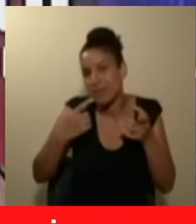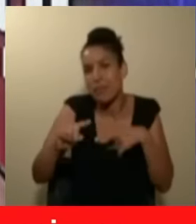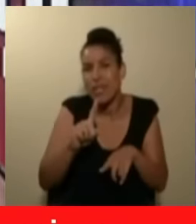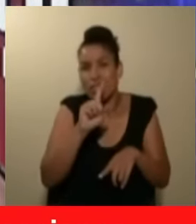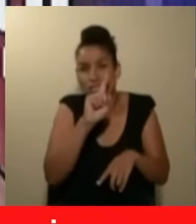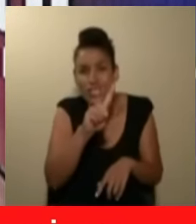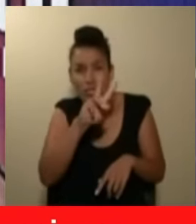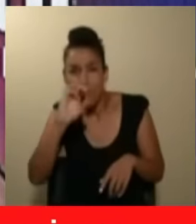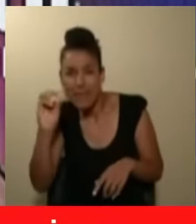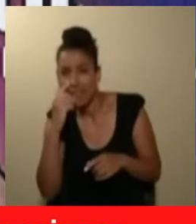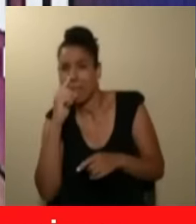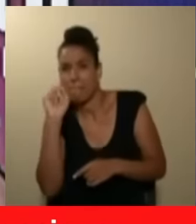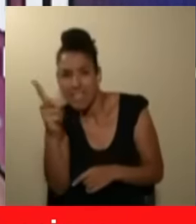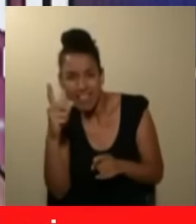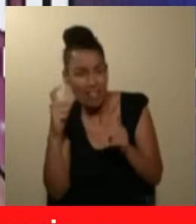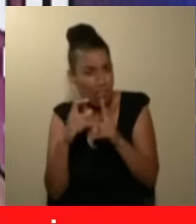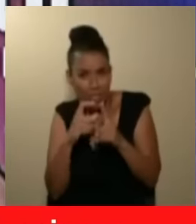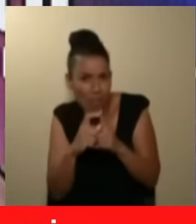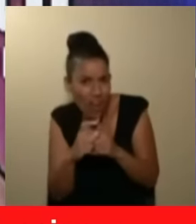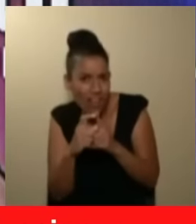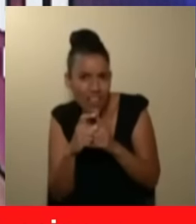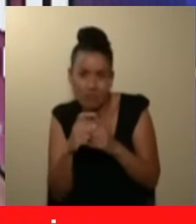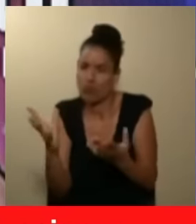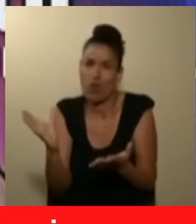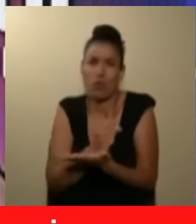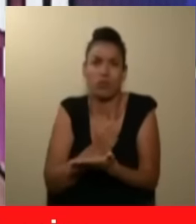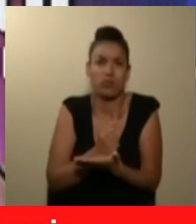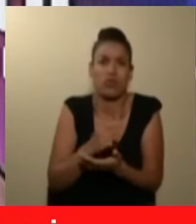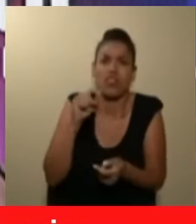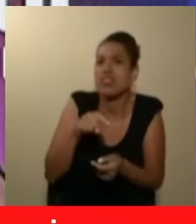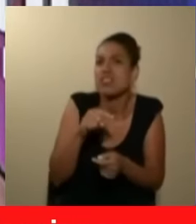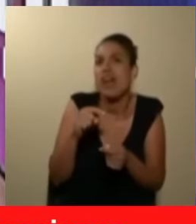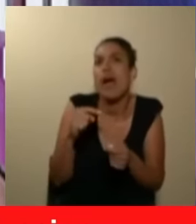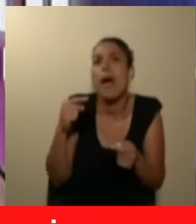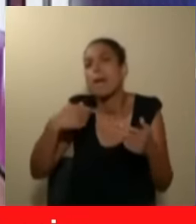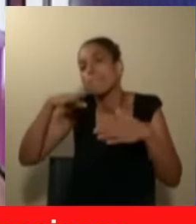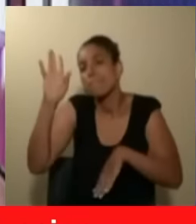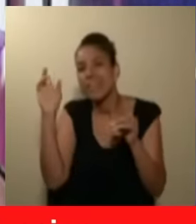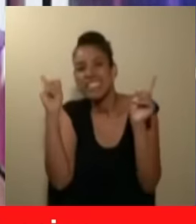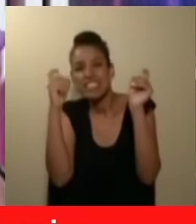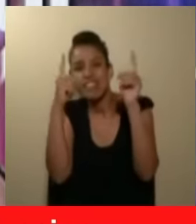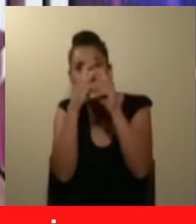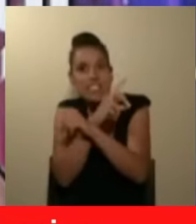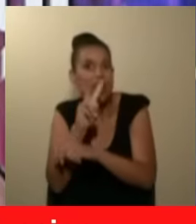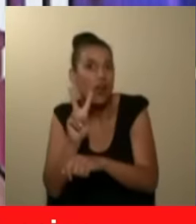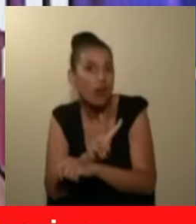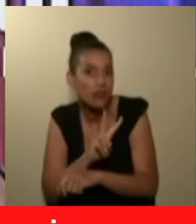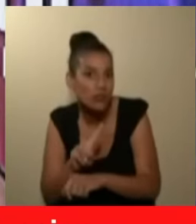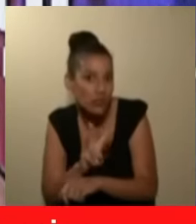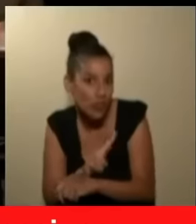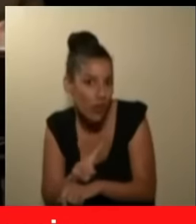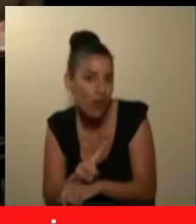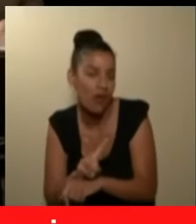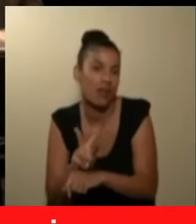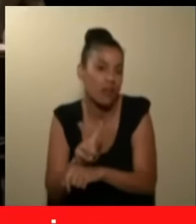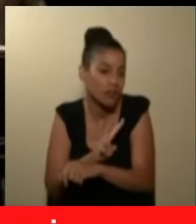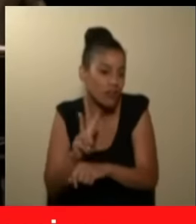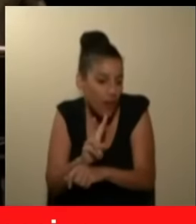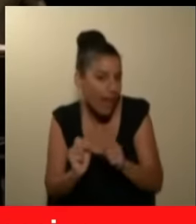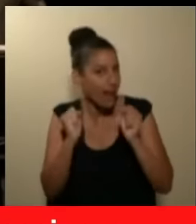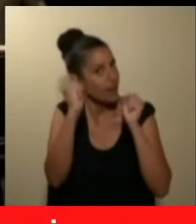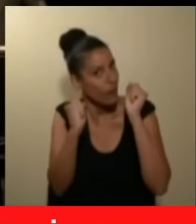absolutamente desproporcionado y dificulta enormemente los controles de los flujos financieros y por lo tanto